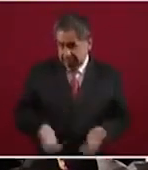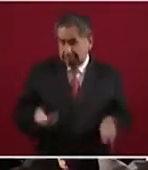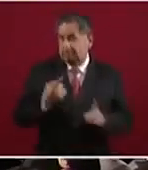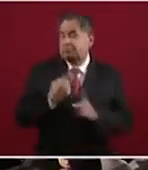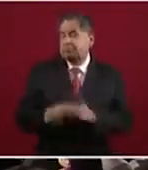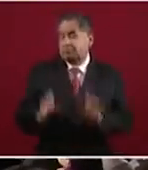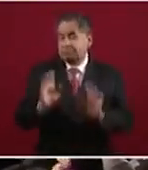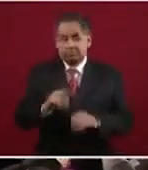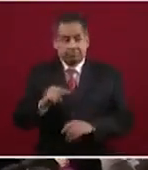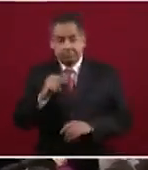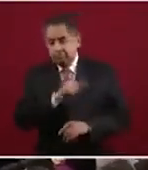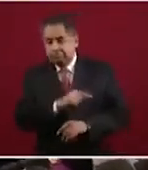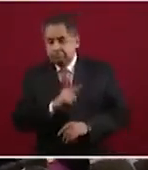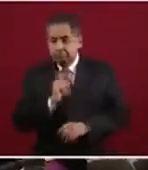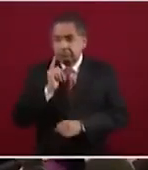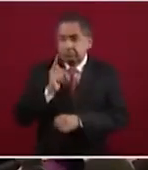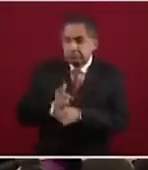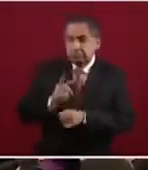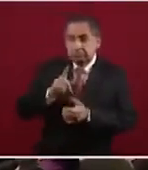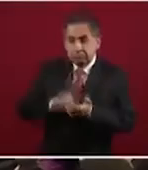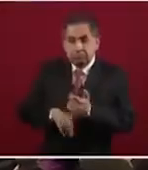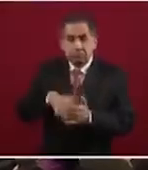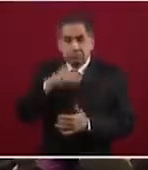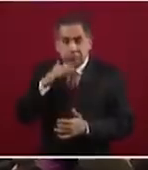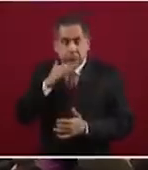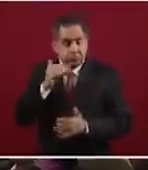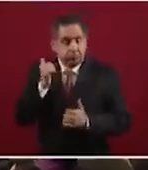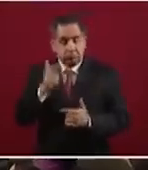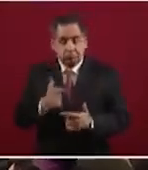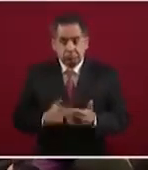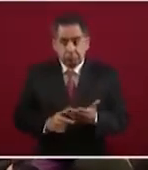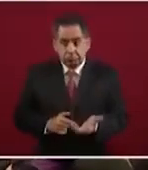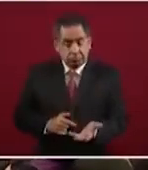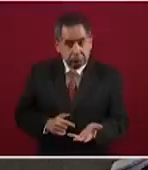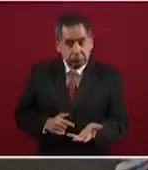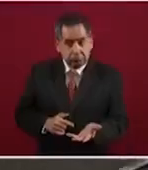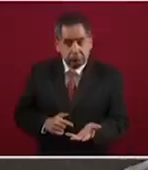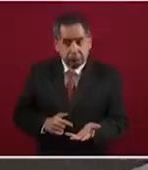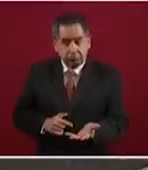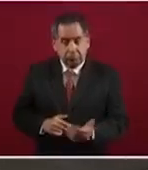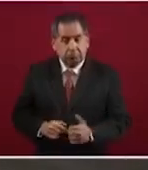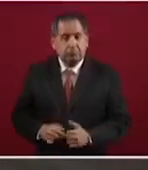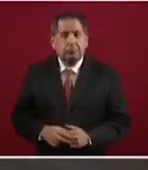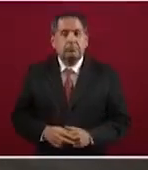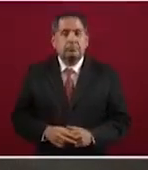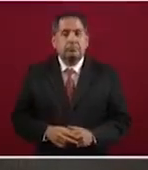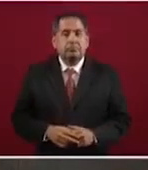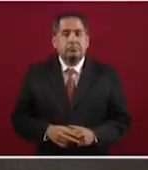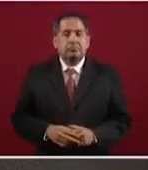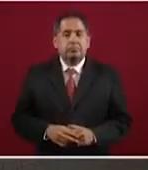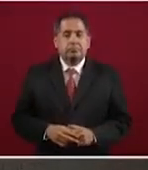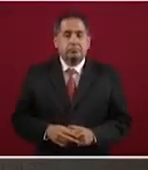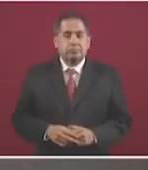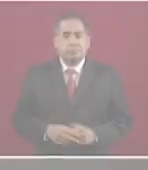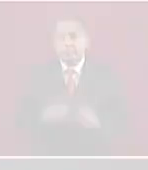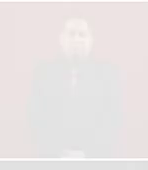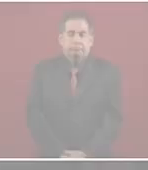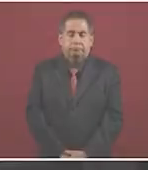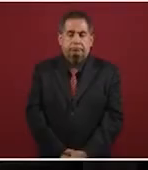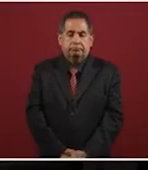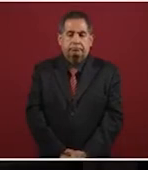carlos romero deschamps y precisó que hay dos denuncias en contra del líder sindical relacionadas con sus ingresos